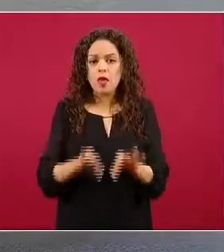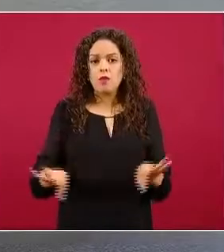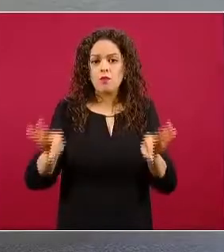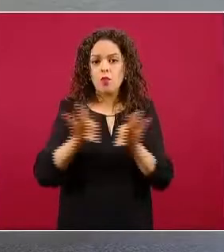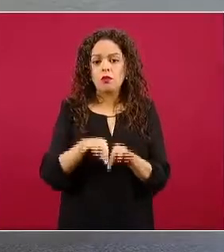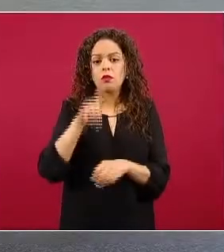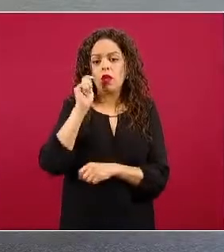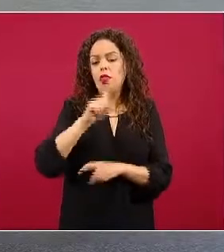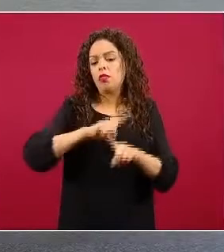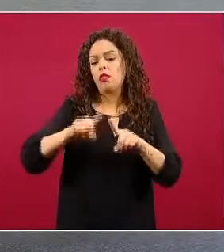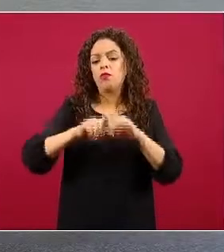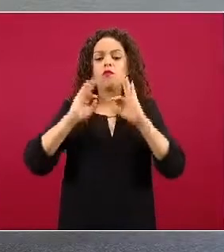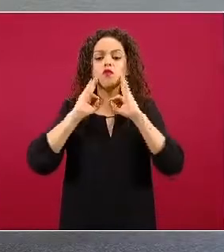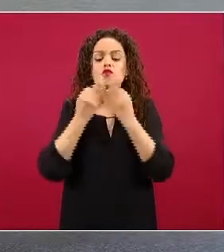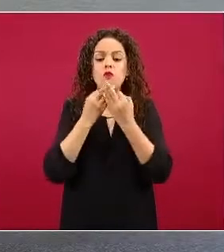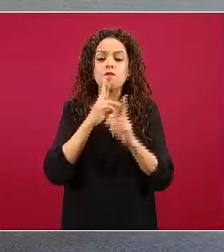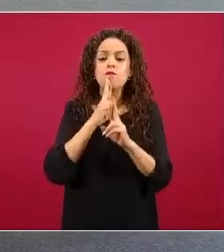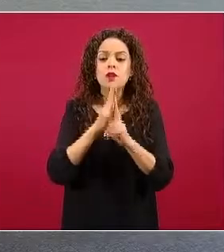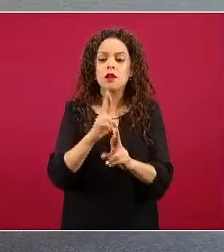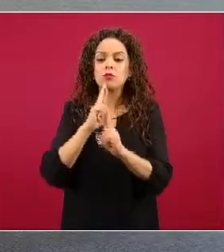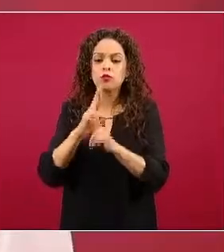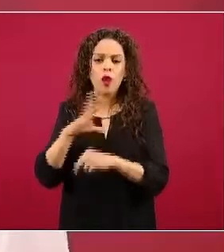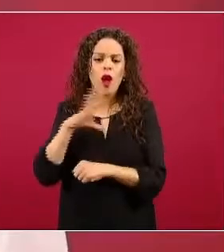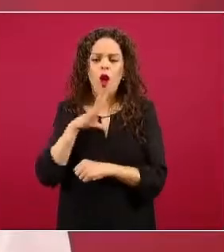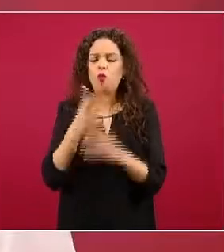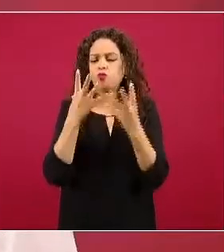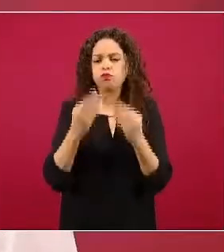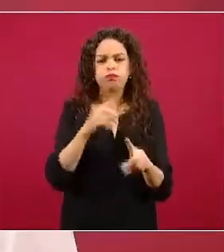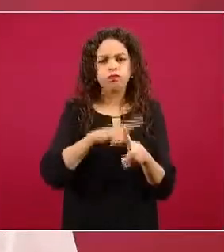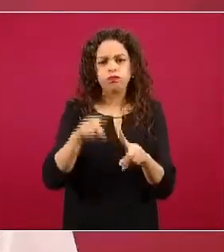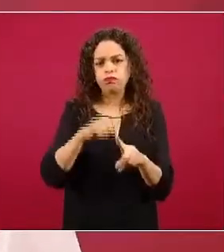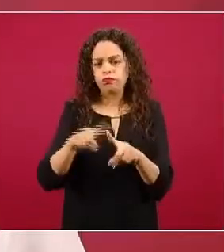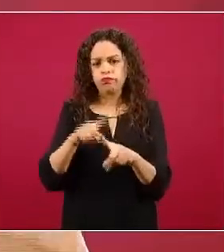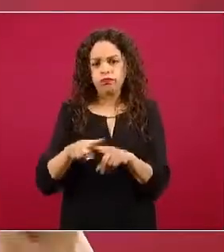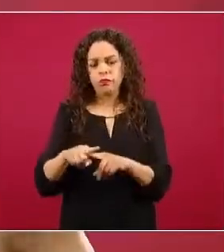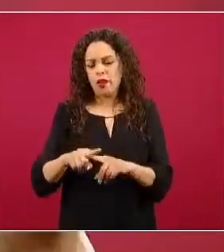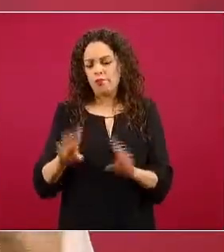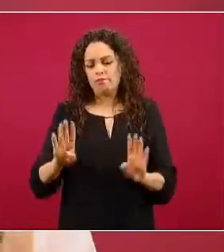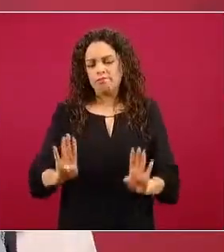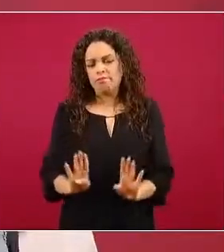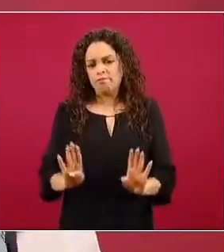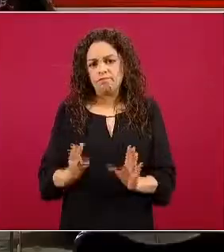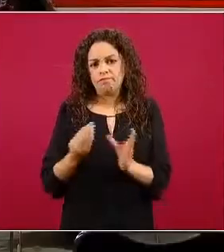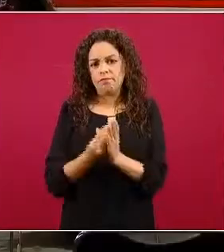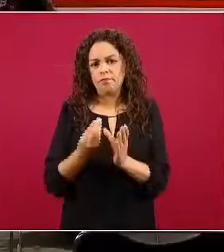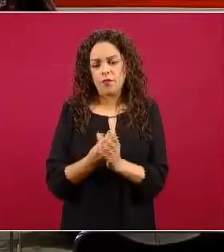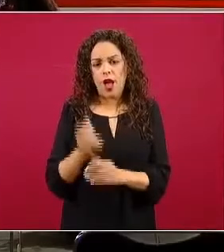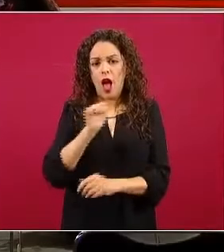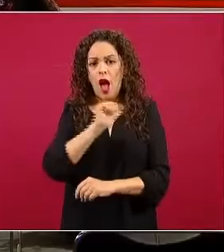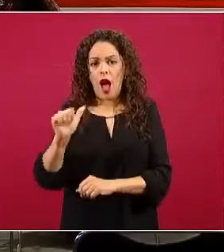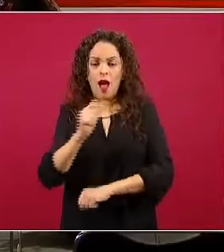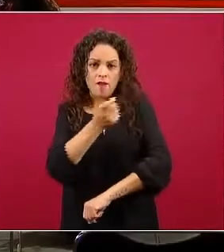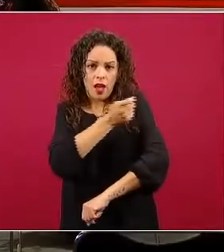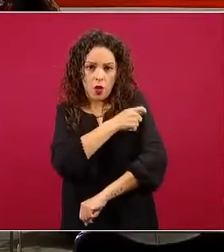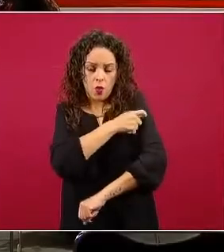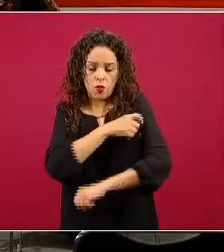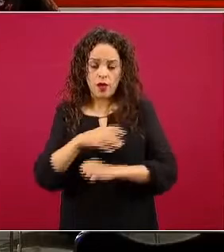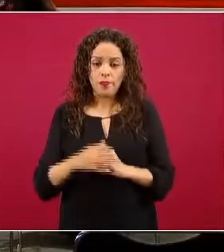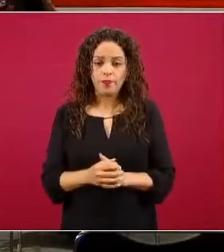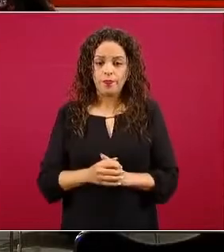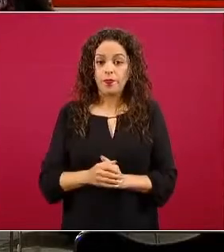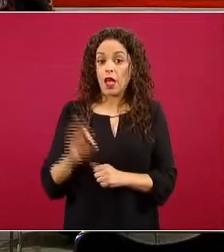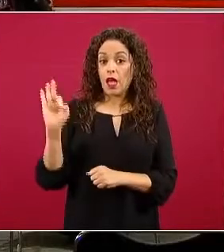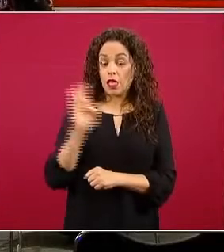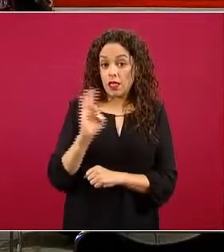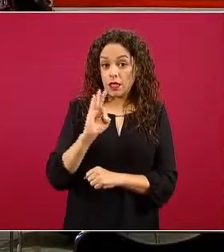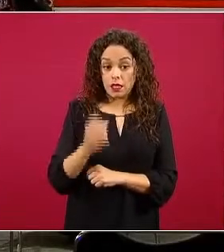pueden tener. Hay diferentes, mucho tipo de vacunas. Entonces, si la vacuna, alguna de las vacunas o todas las vacunas